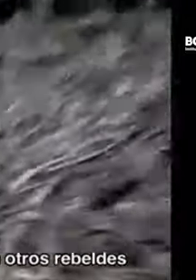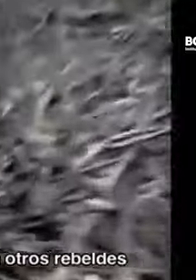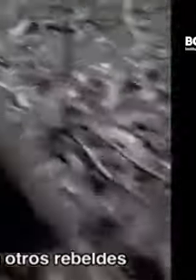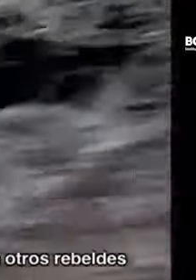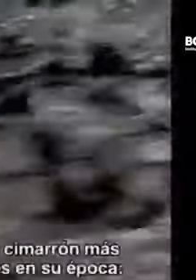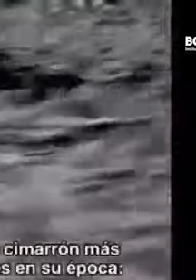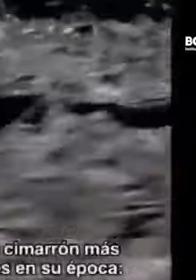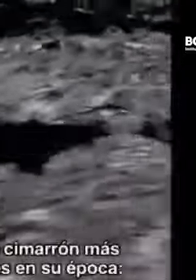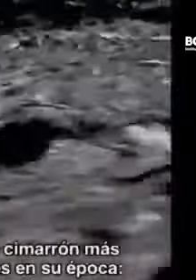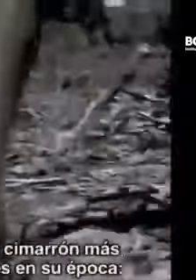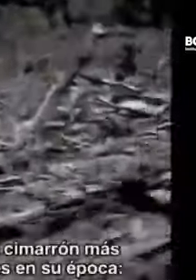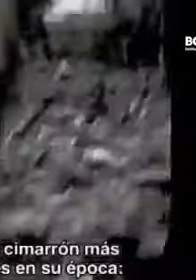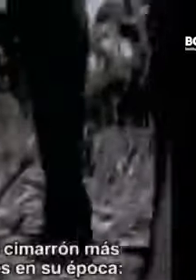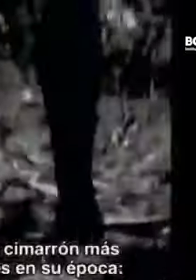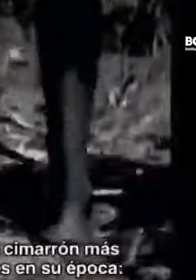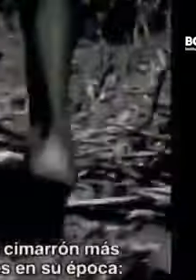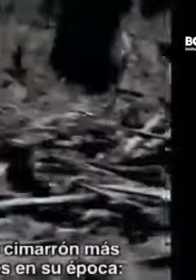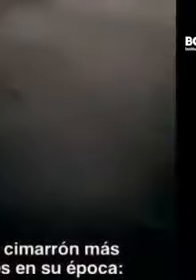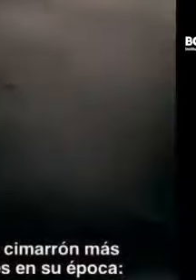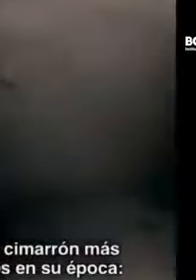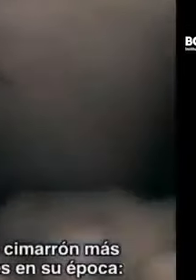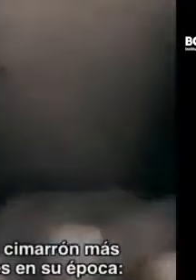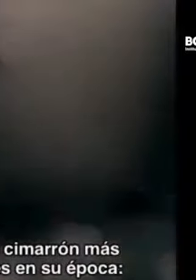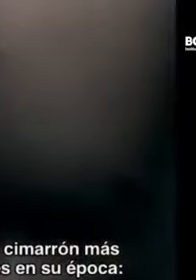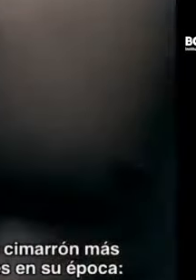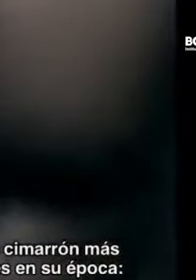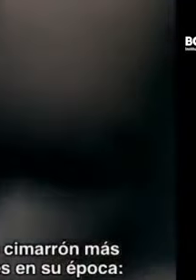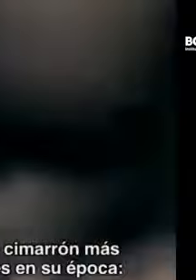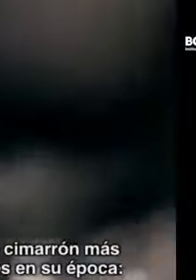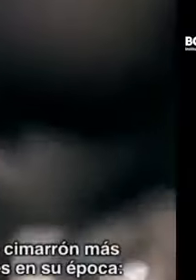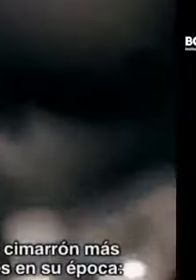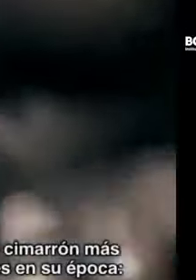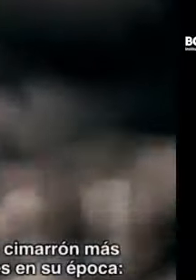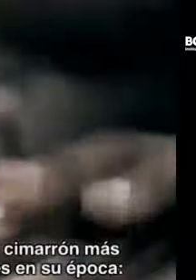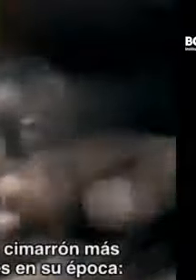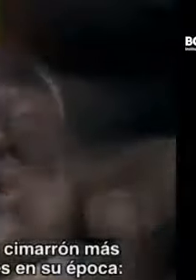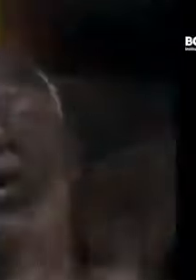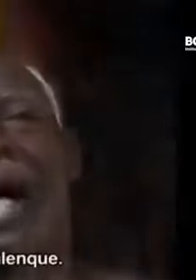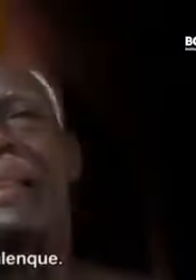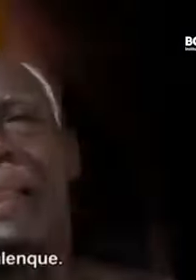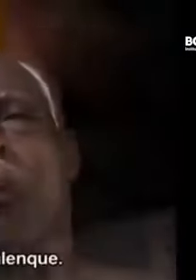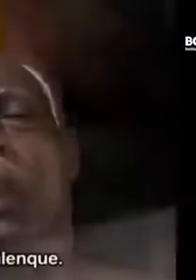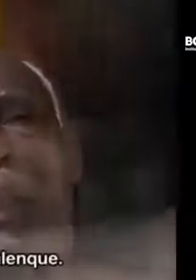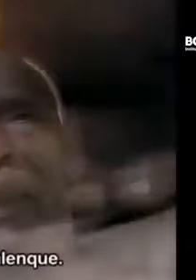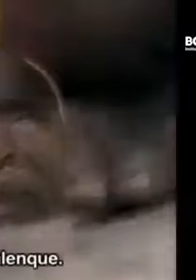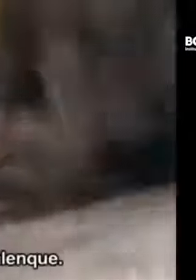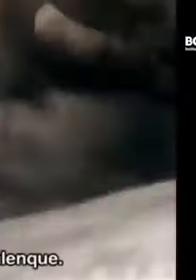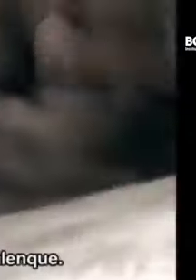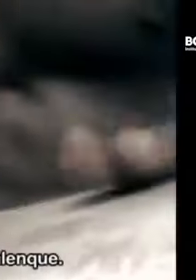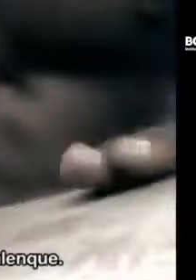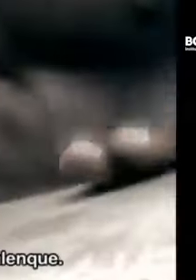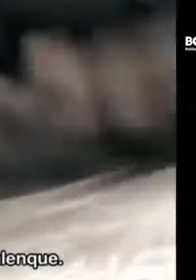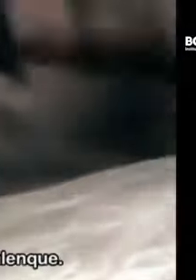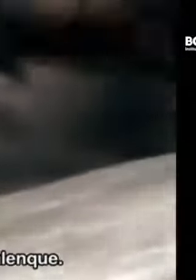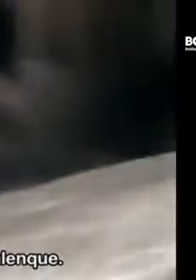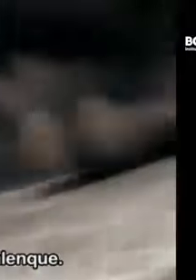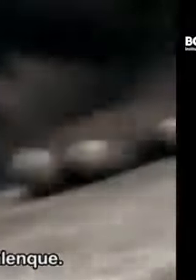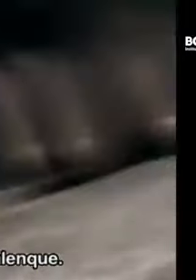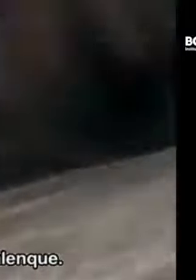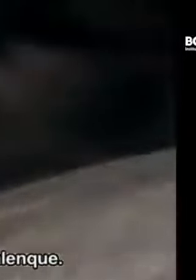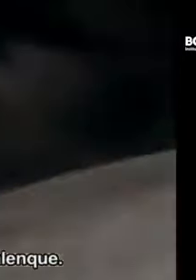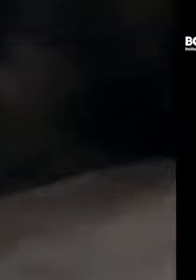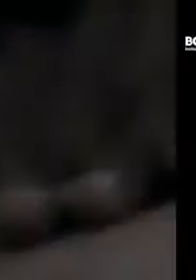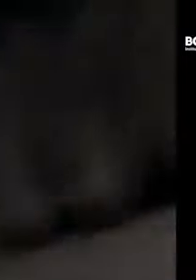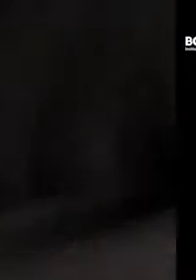vileza él y él angalá dentro monte cuané. Hace Palenque tierra de susto, un grande abue.